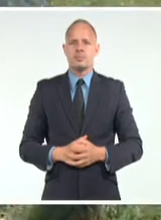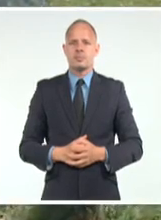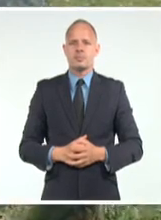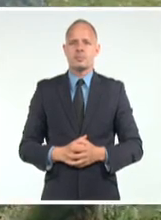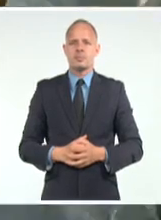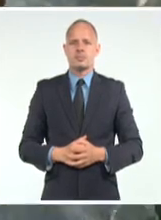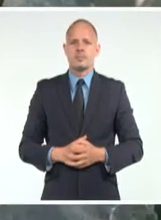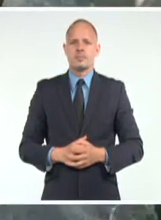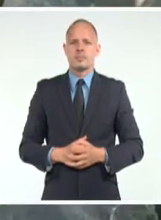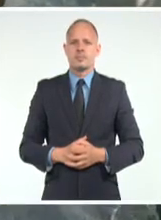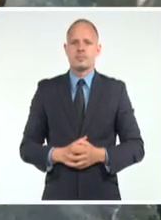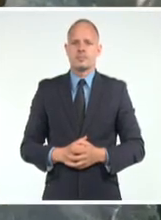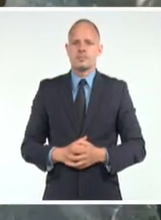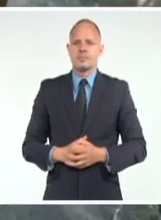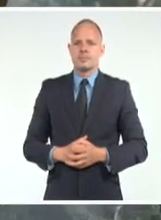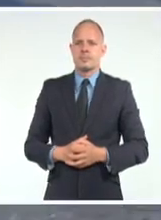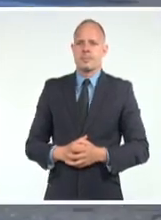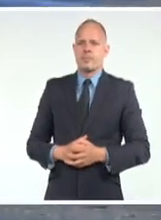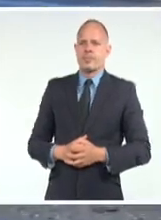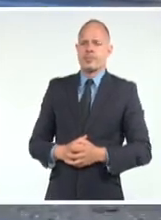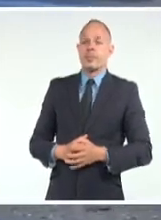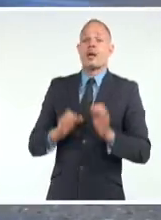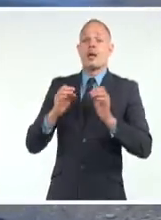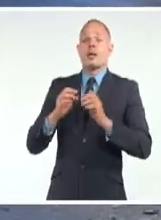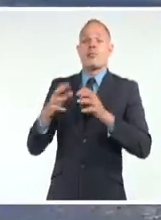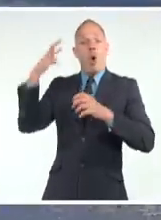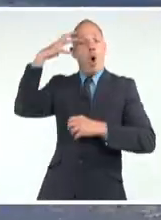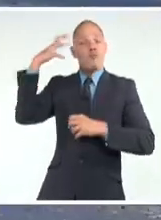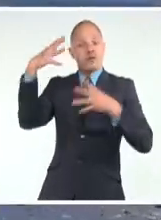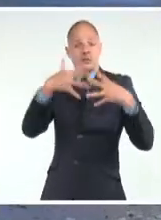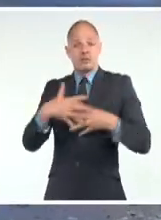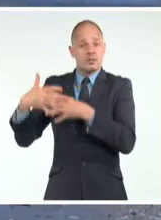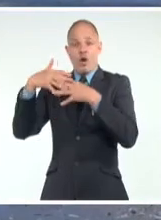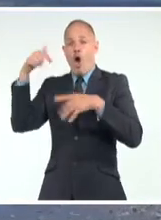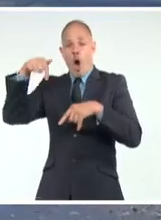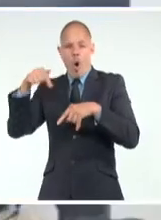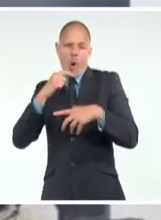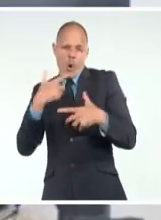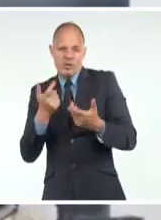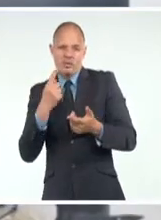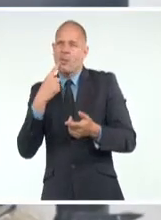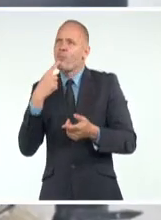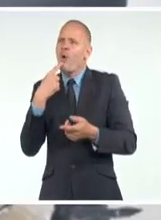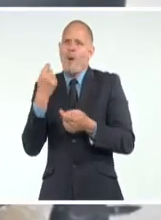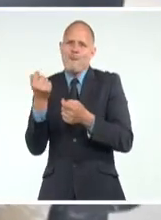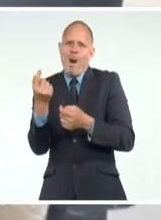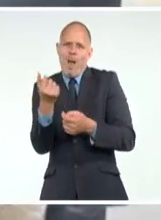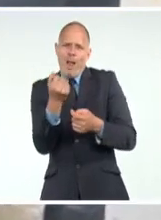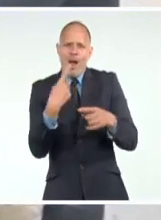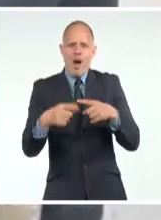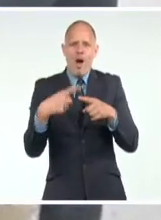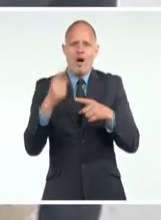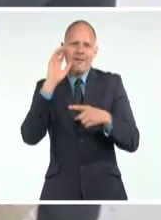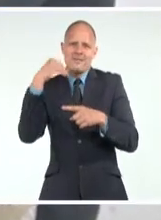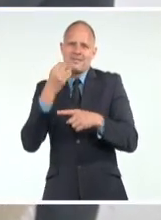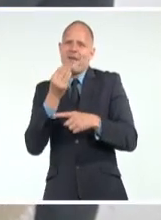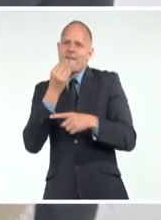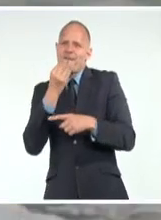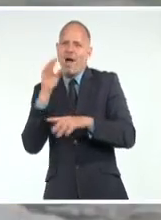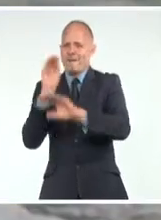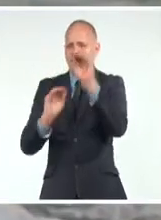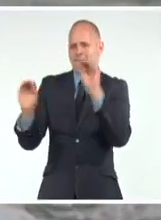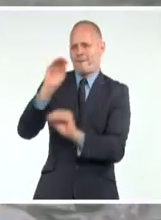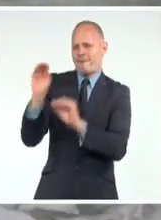desacreditar a los combatientes de la Brigada Especial Nacional del Ministerio del Interior con imágenes manipuladas, vamos a las redes sociales